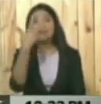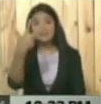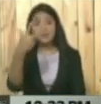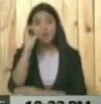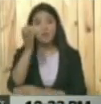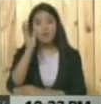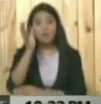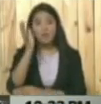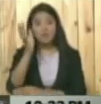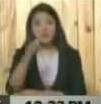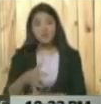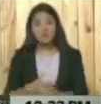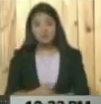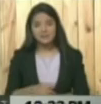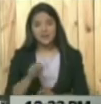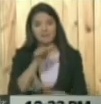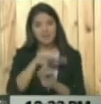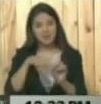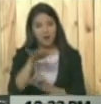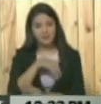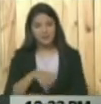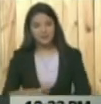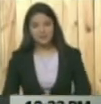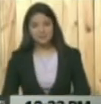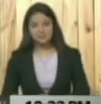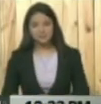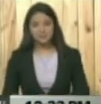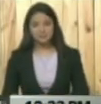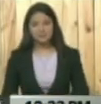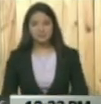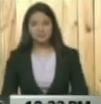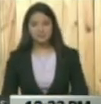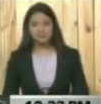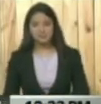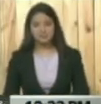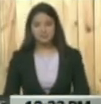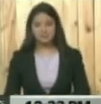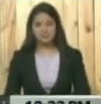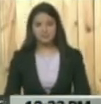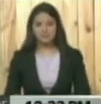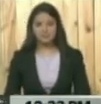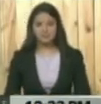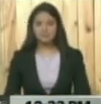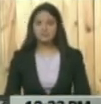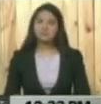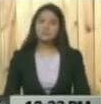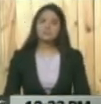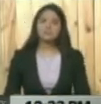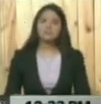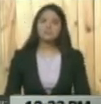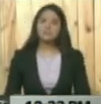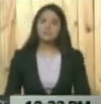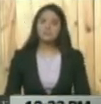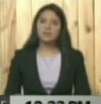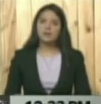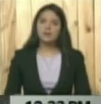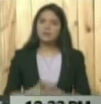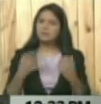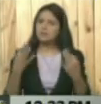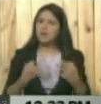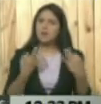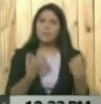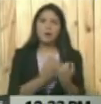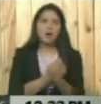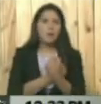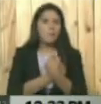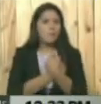de la conferencia de hábitat. Al que amamos desde siempre, desde la historia, la